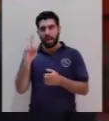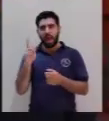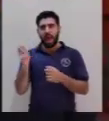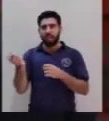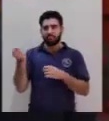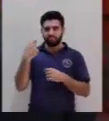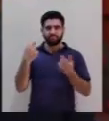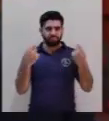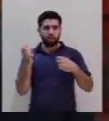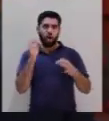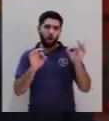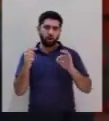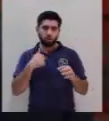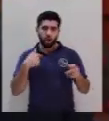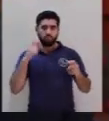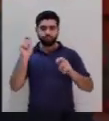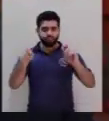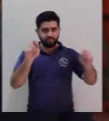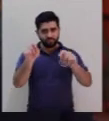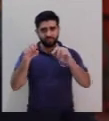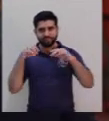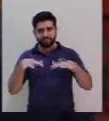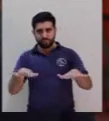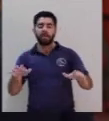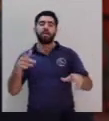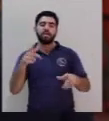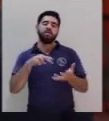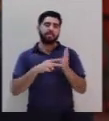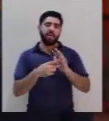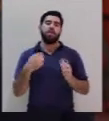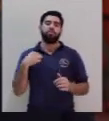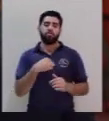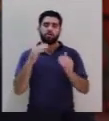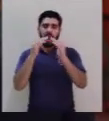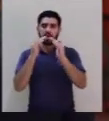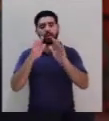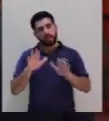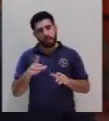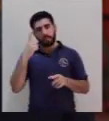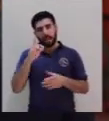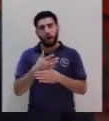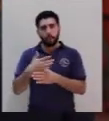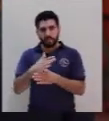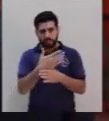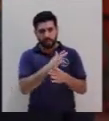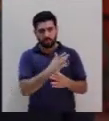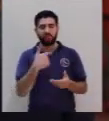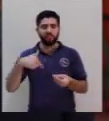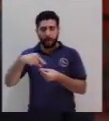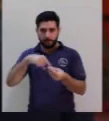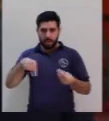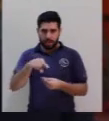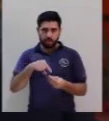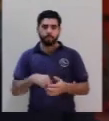queridos. Wakamir y Shimulev, Ochupam Hunim, Ayegual, Romajunim Yabilk, Ochupam Rehakaslem. Rumakari,